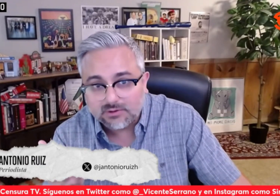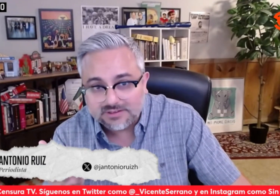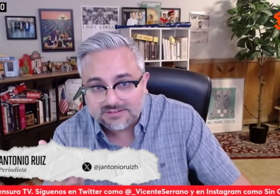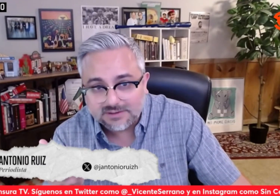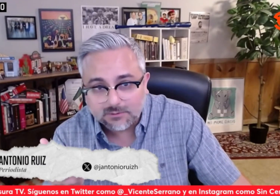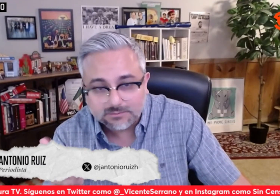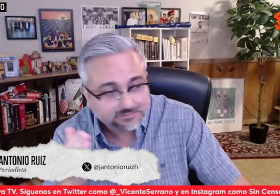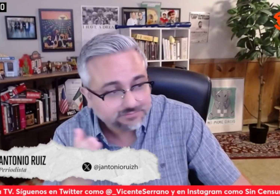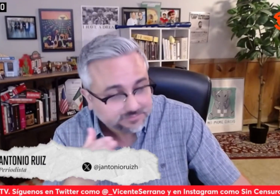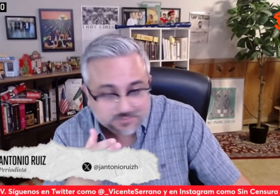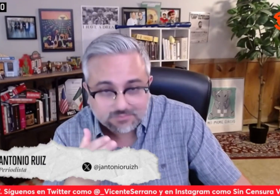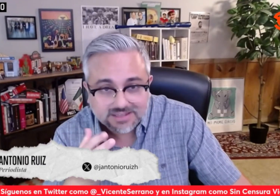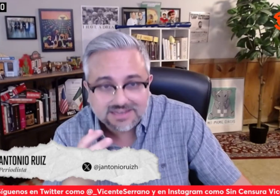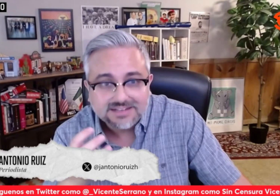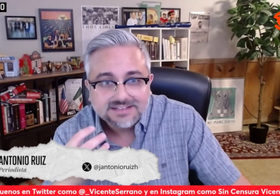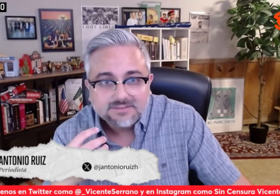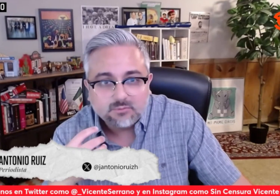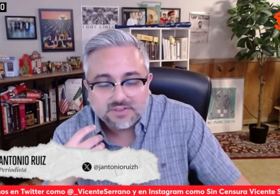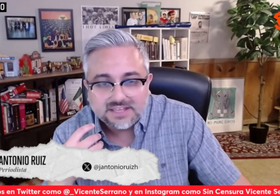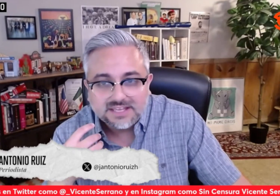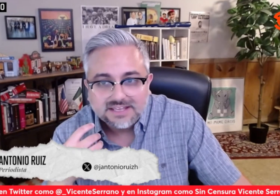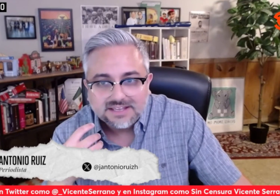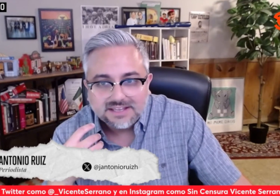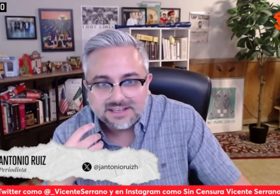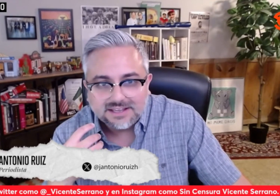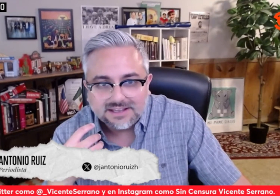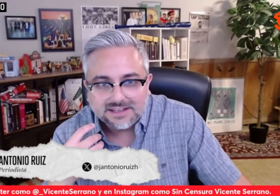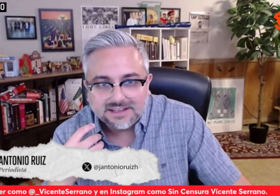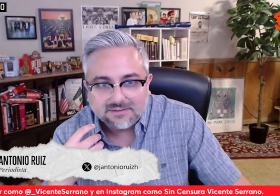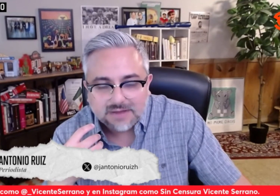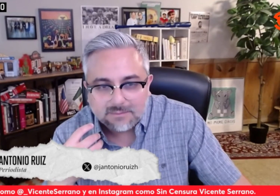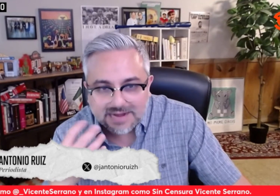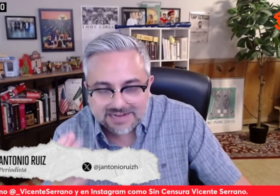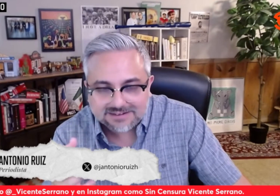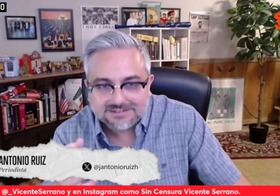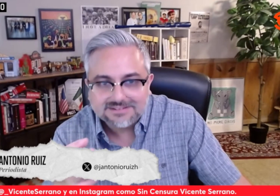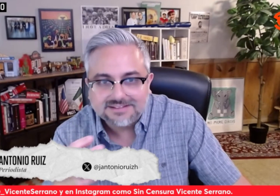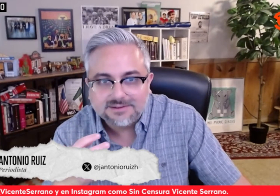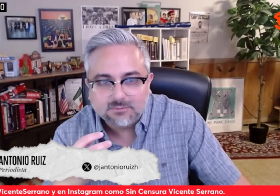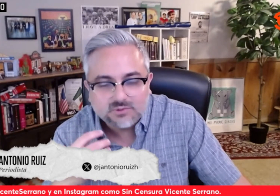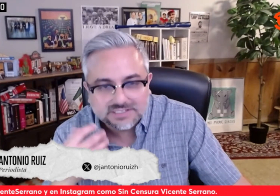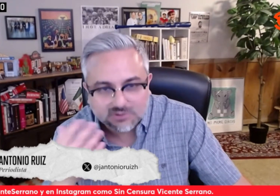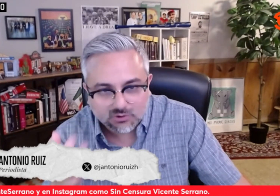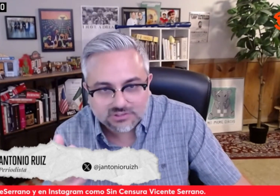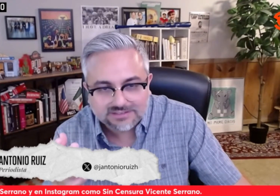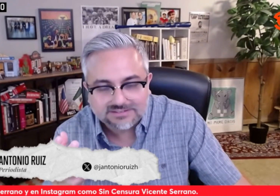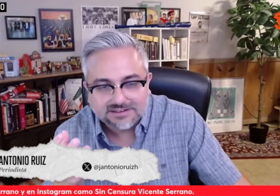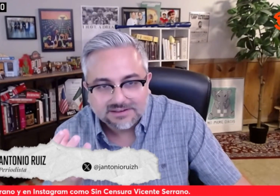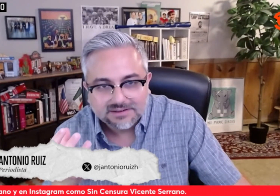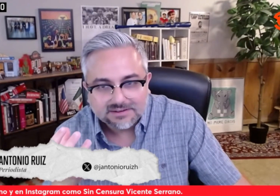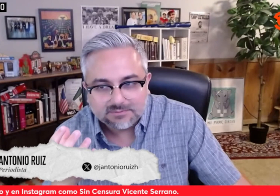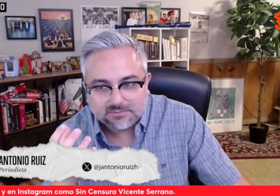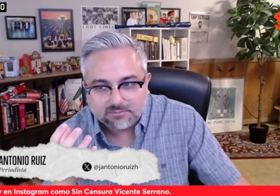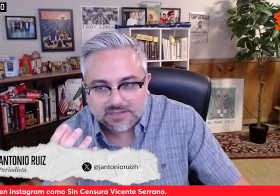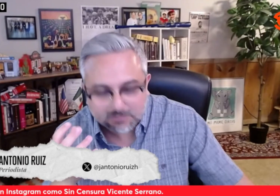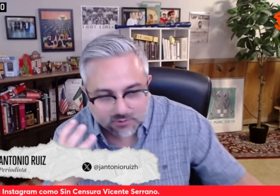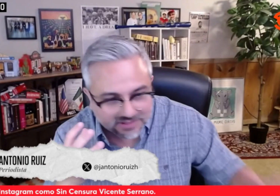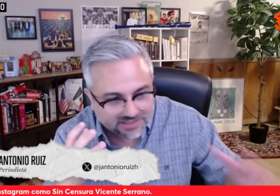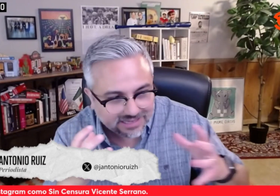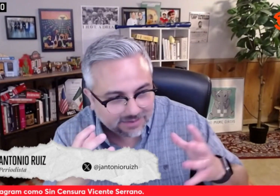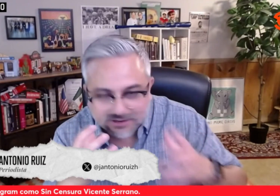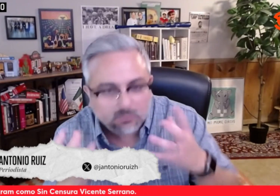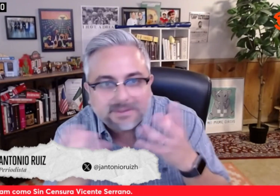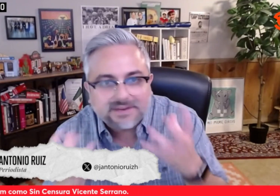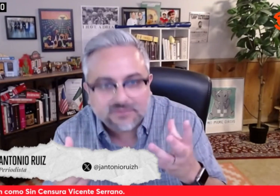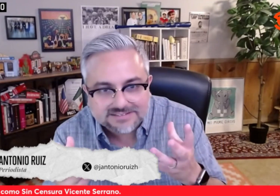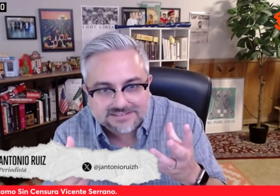conocimiento periodístico. Él puede hablar de muchas cosas,